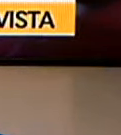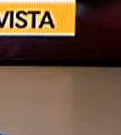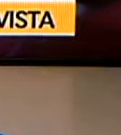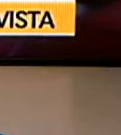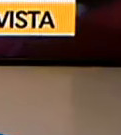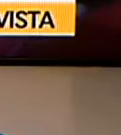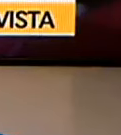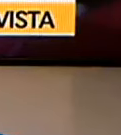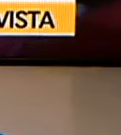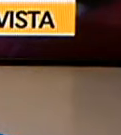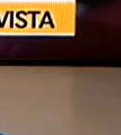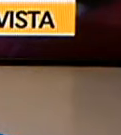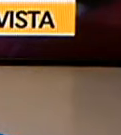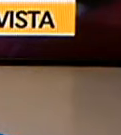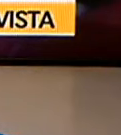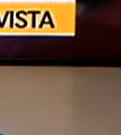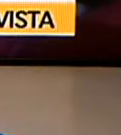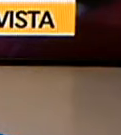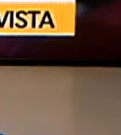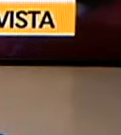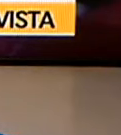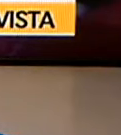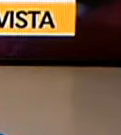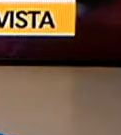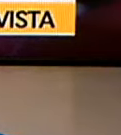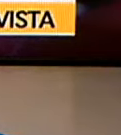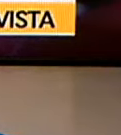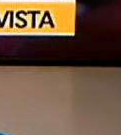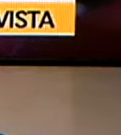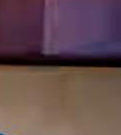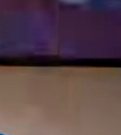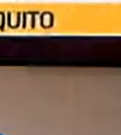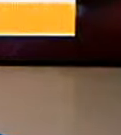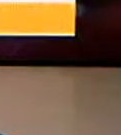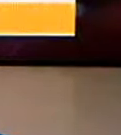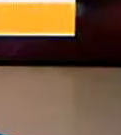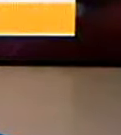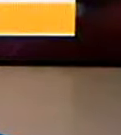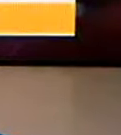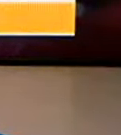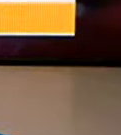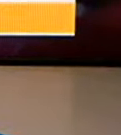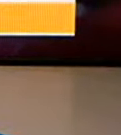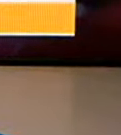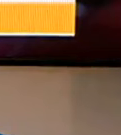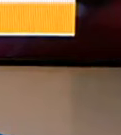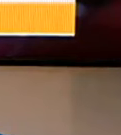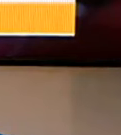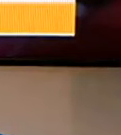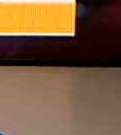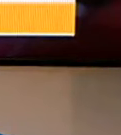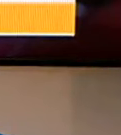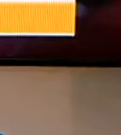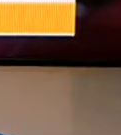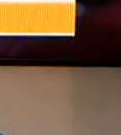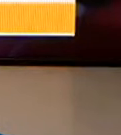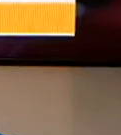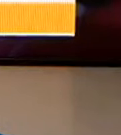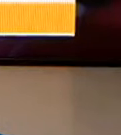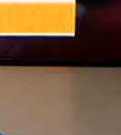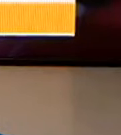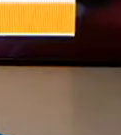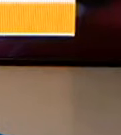Playa Baja y Callejón G en Bellavista. Y finalizamos con el mensaje que nos envía el vecino Fausto